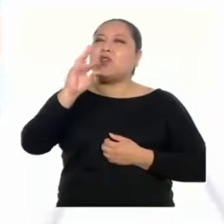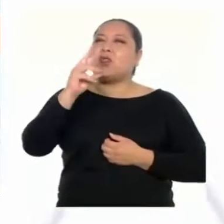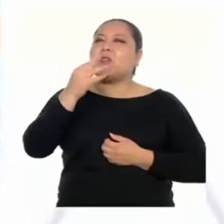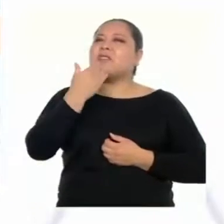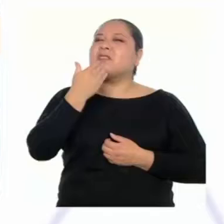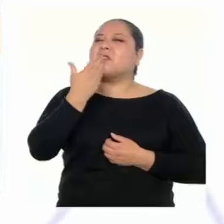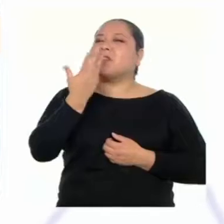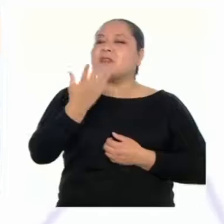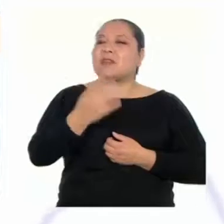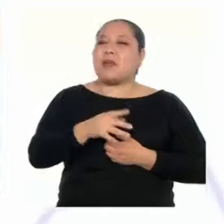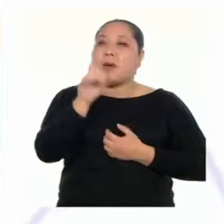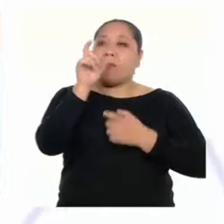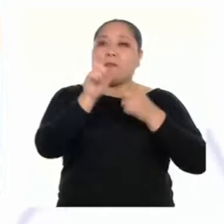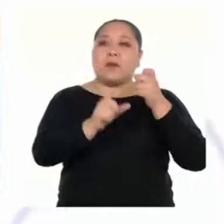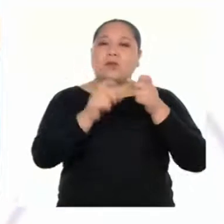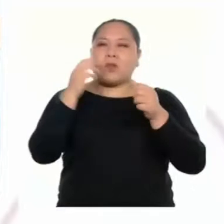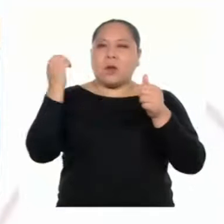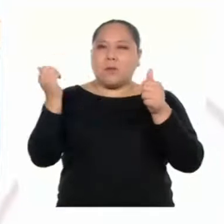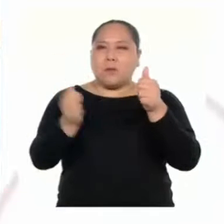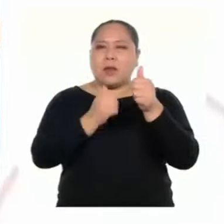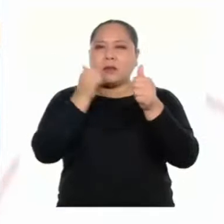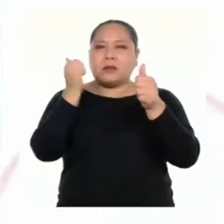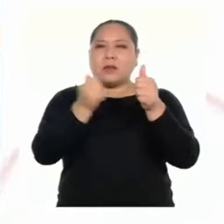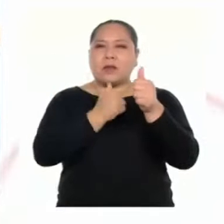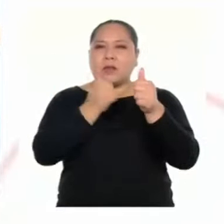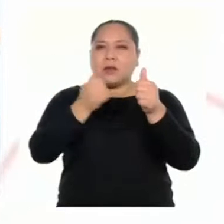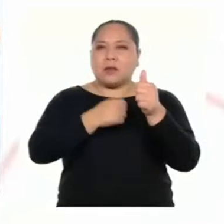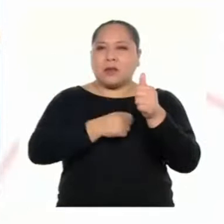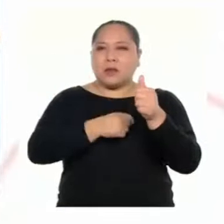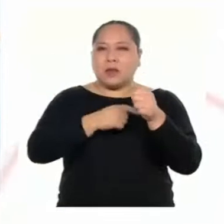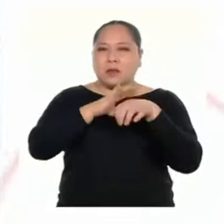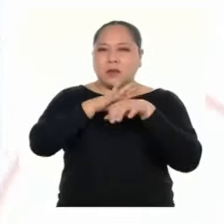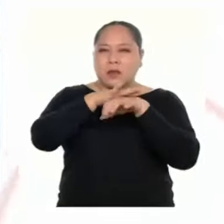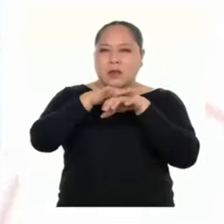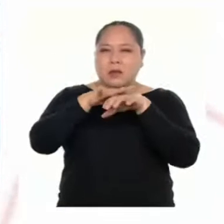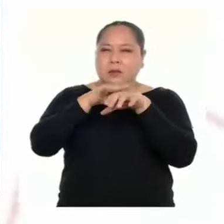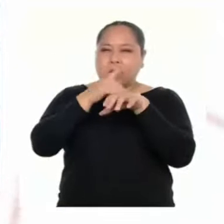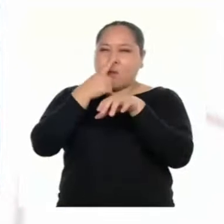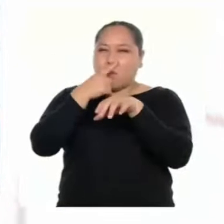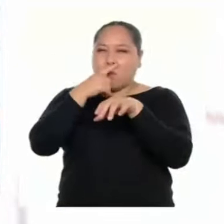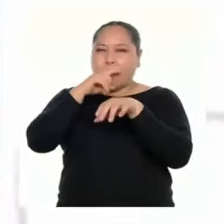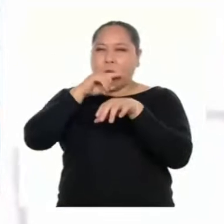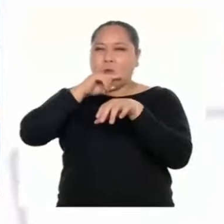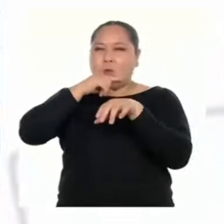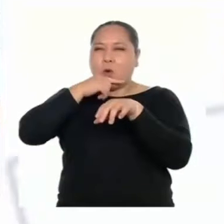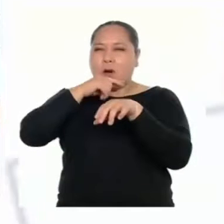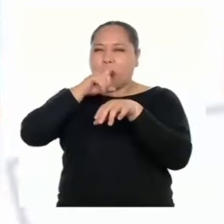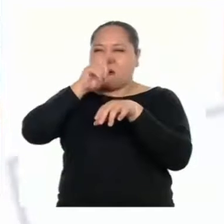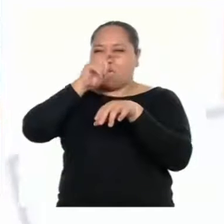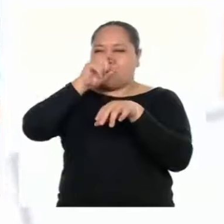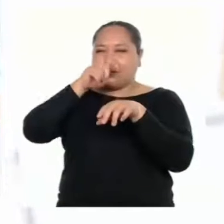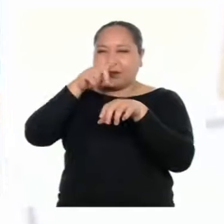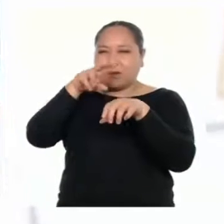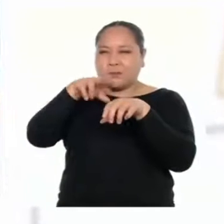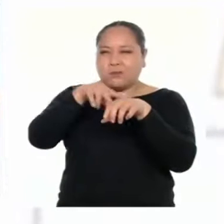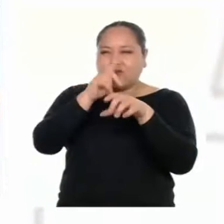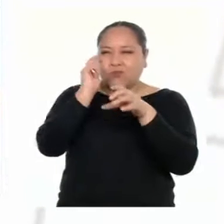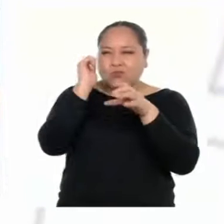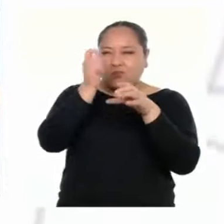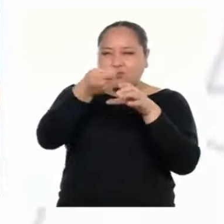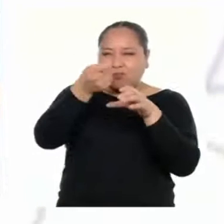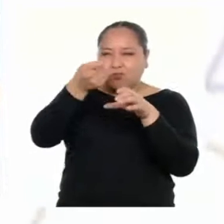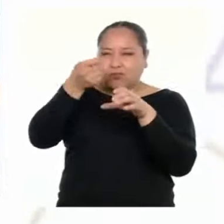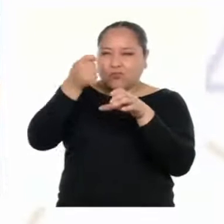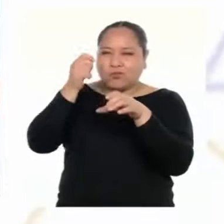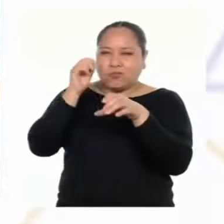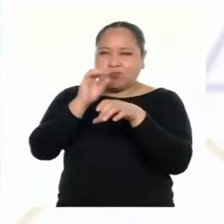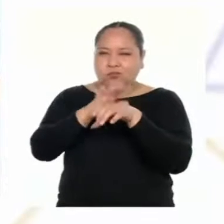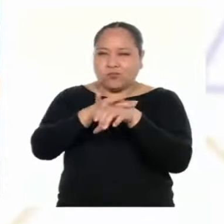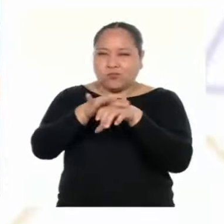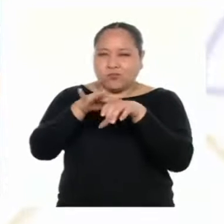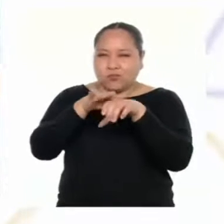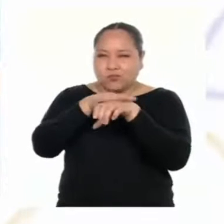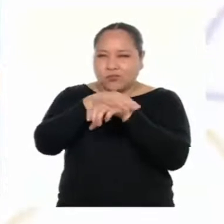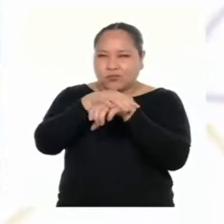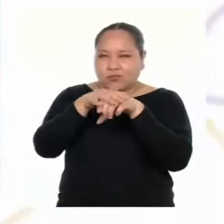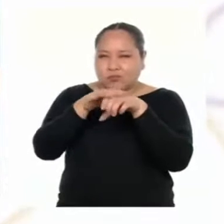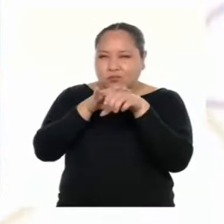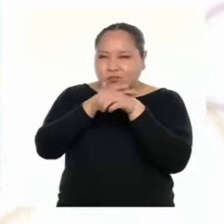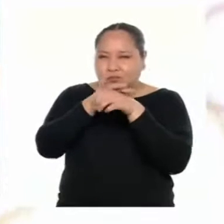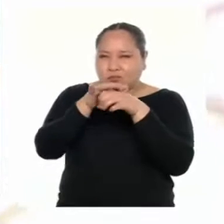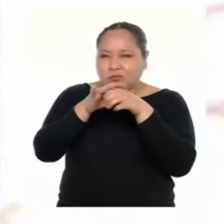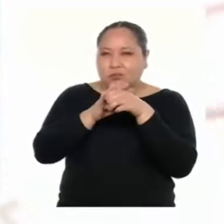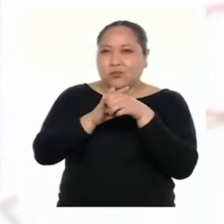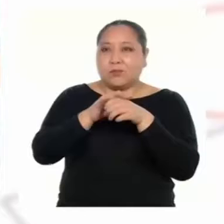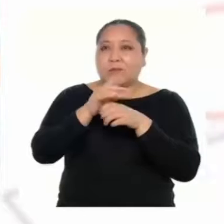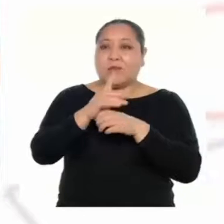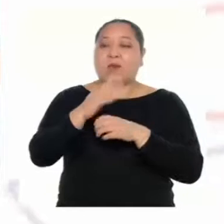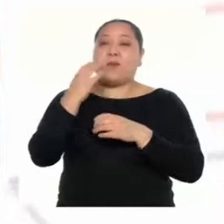inquisidores eran personas que perseguían a las brujas o herejes. De igual forma, procesaban a los curas y